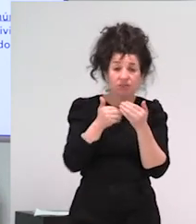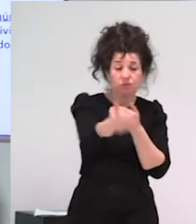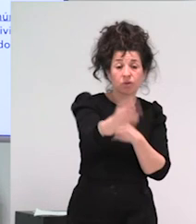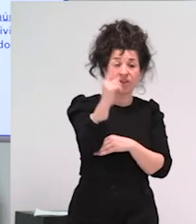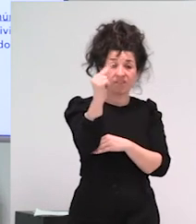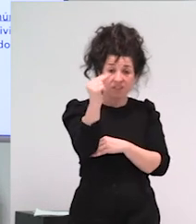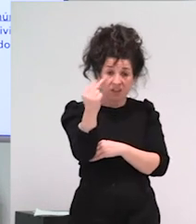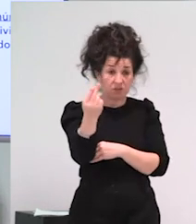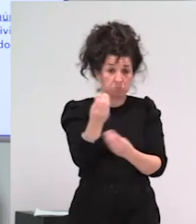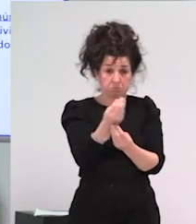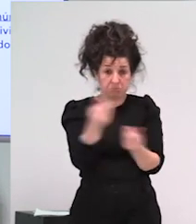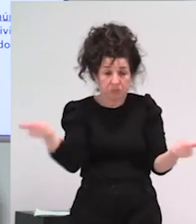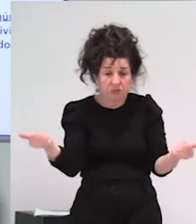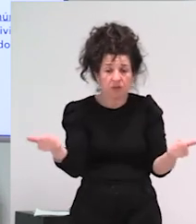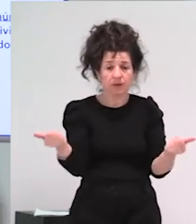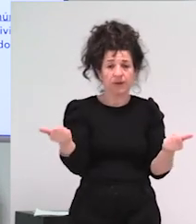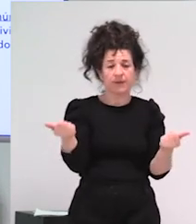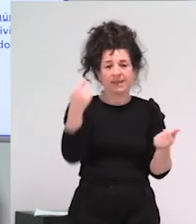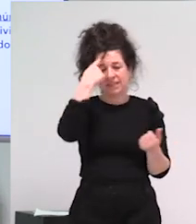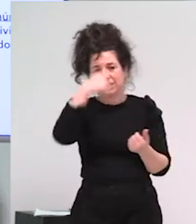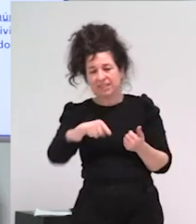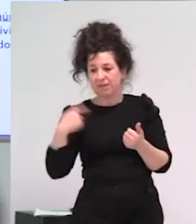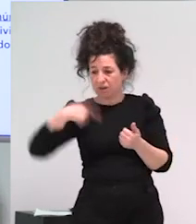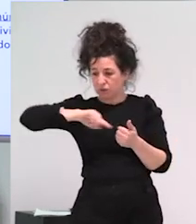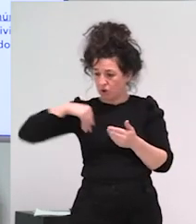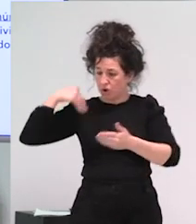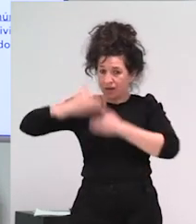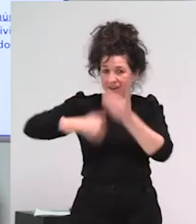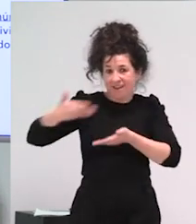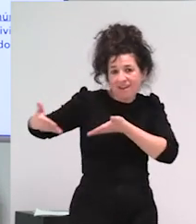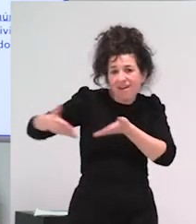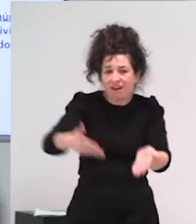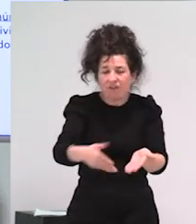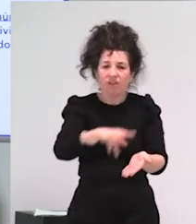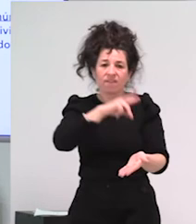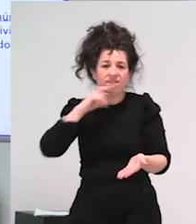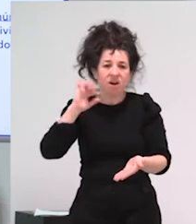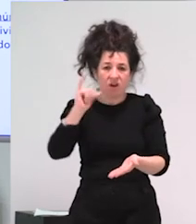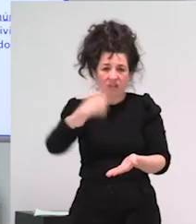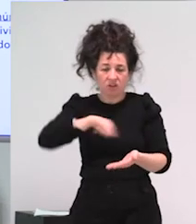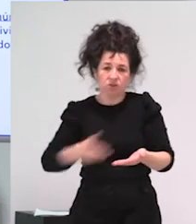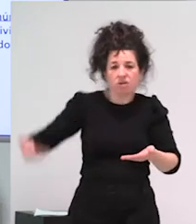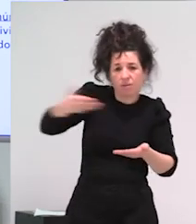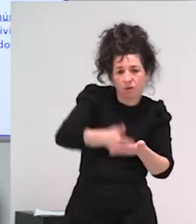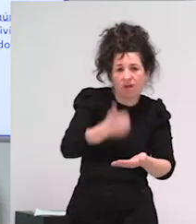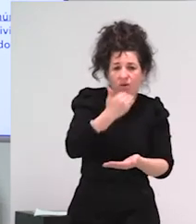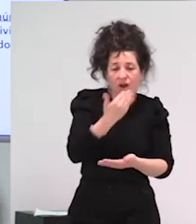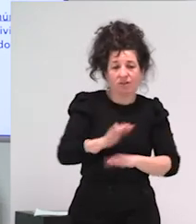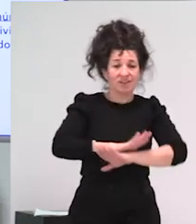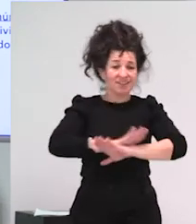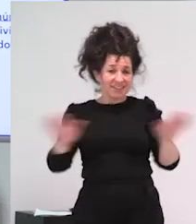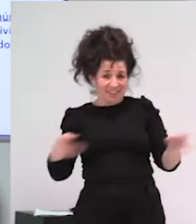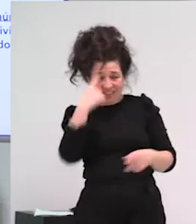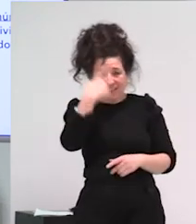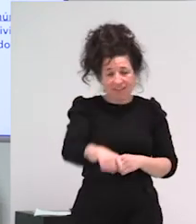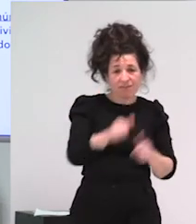Fridays ya no está, como mínimo saber que el recorrido que hemos hecho tiene un valor y hemos aportado algo. Y esto, que sabemos